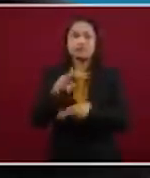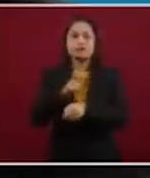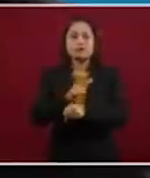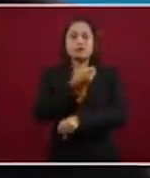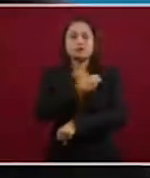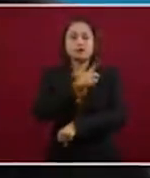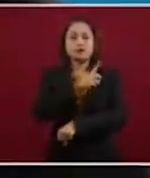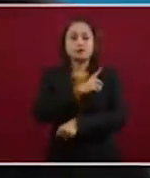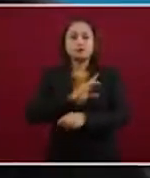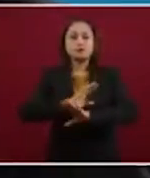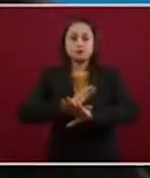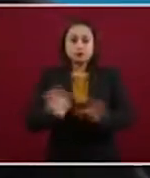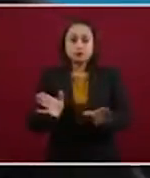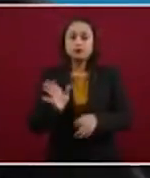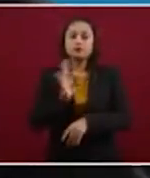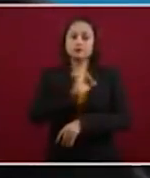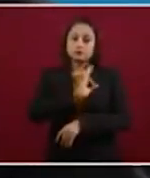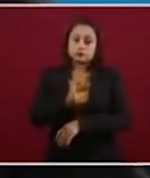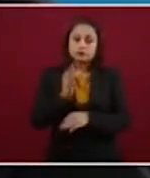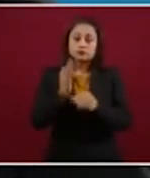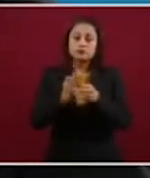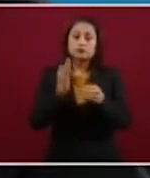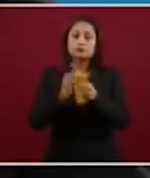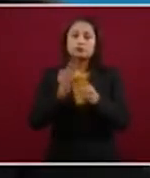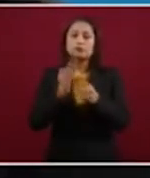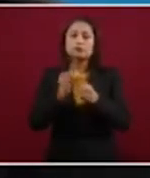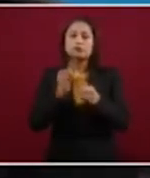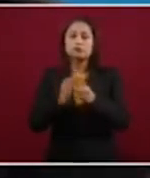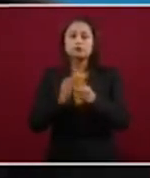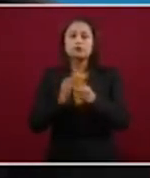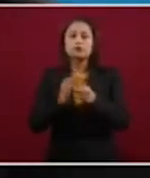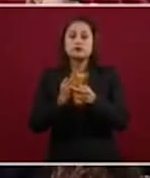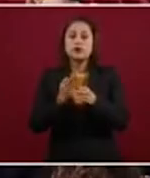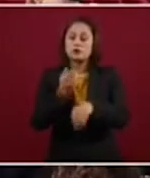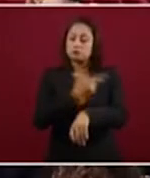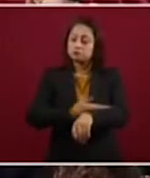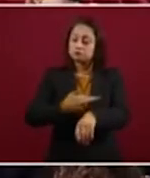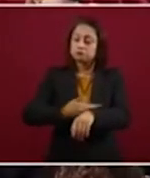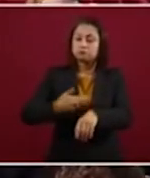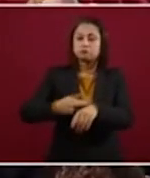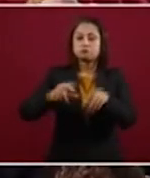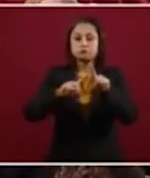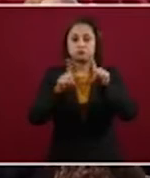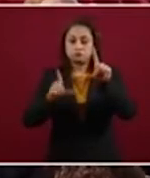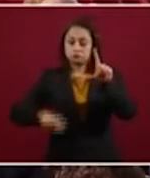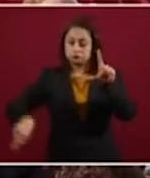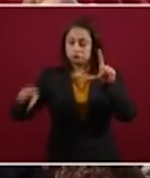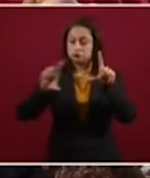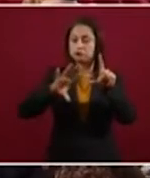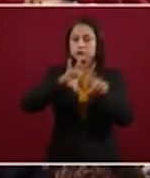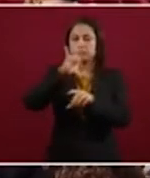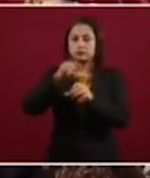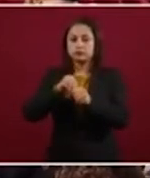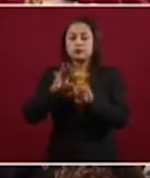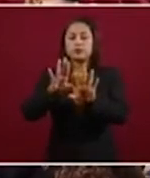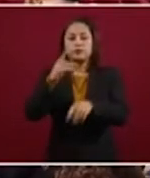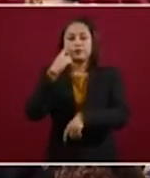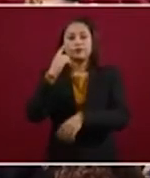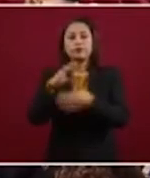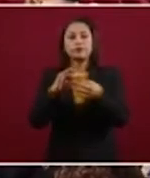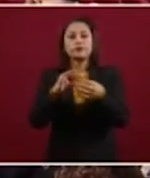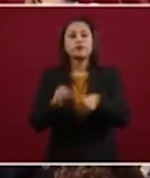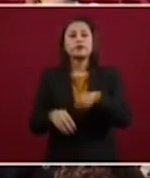tener las acciones coordinadas en el territorio destacó tres una es la